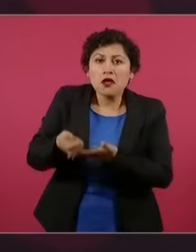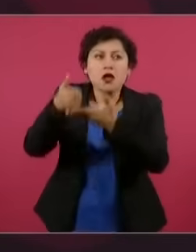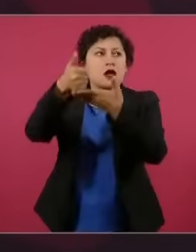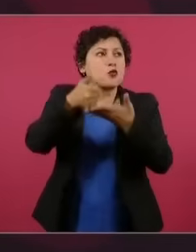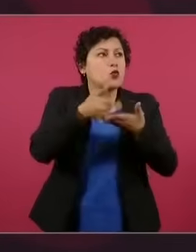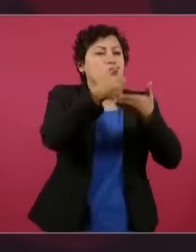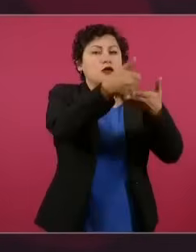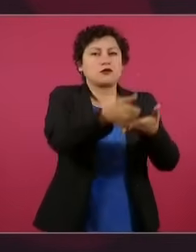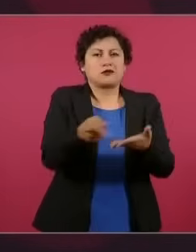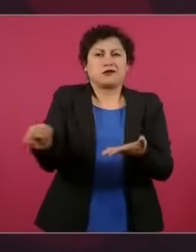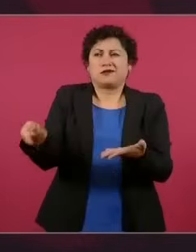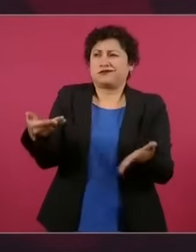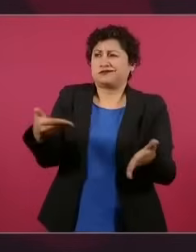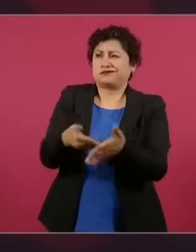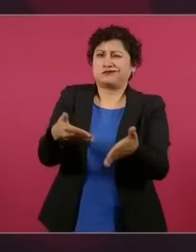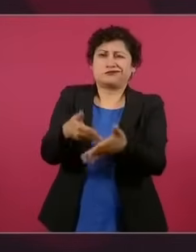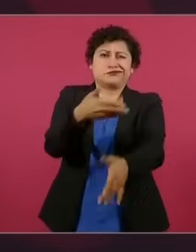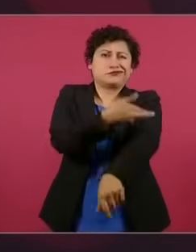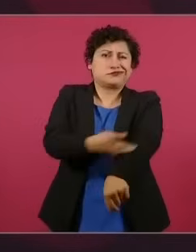burocrático